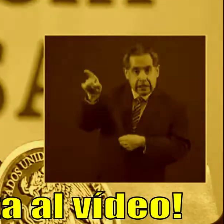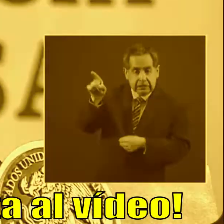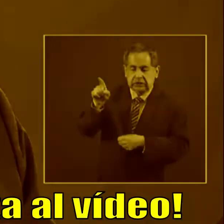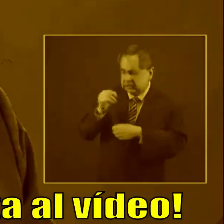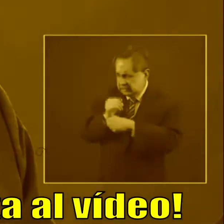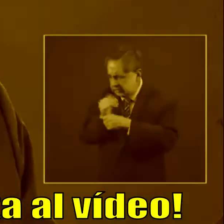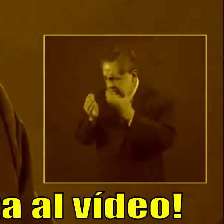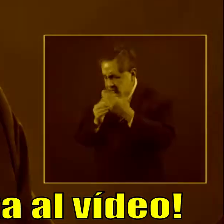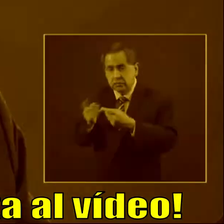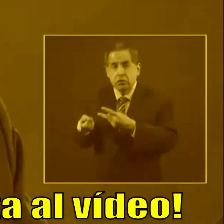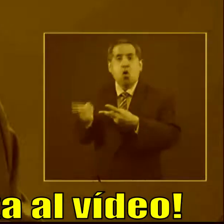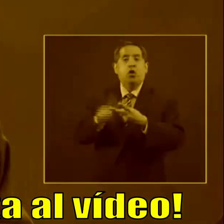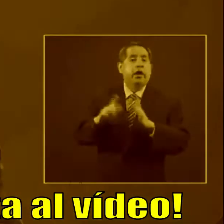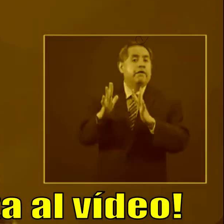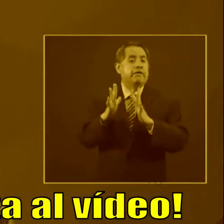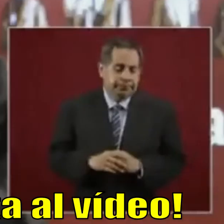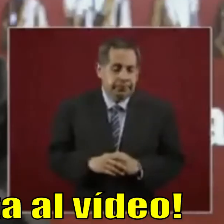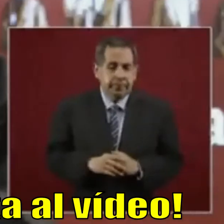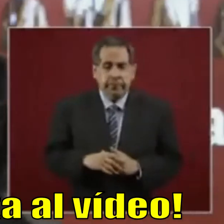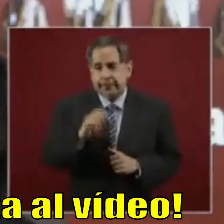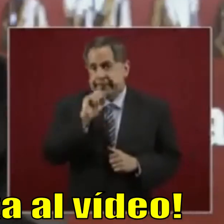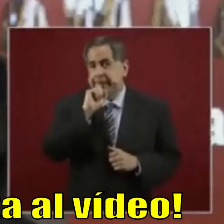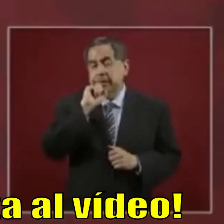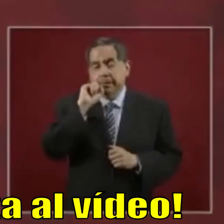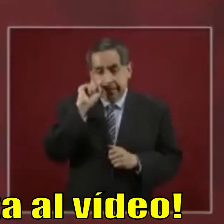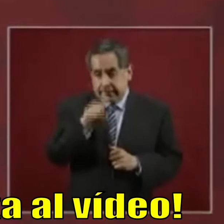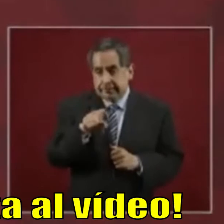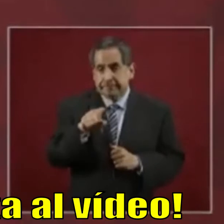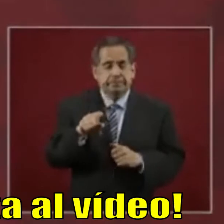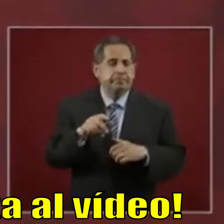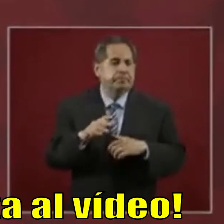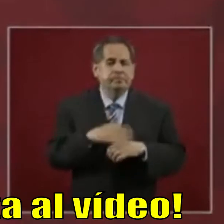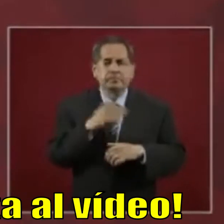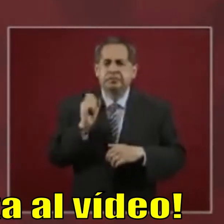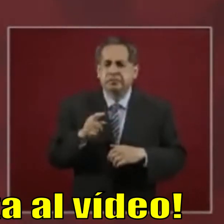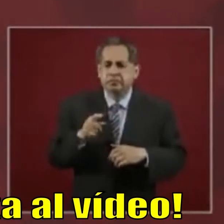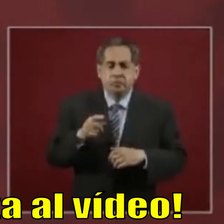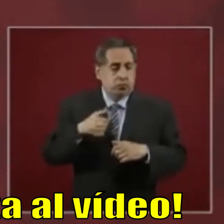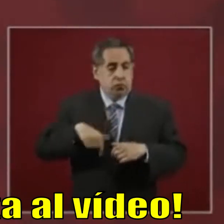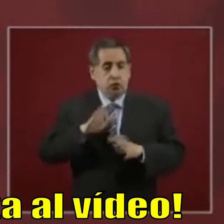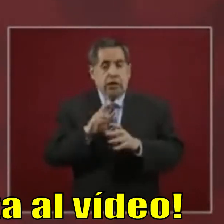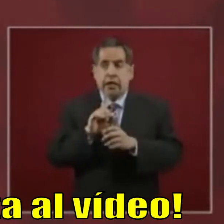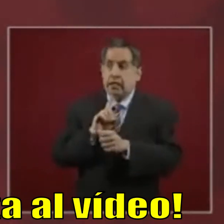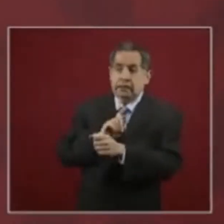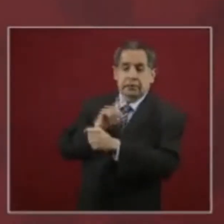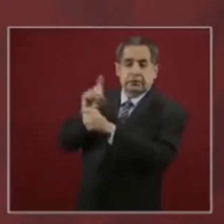Unidos, destacó López Obrador. Estamos nosotros inscritos en